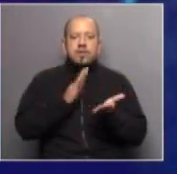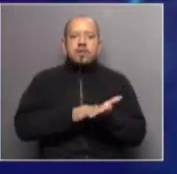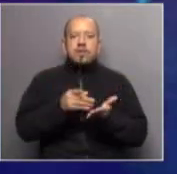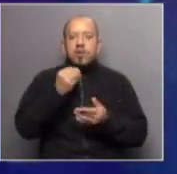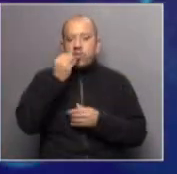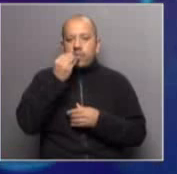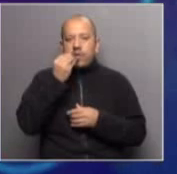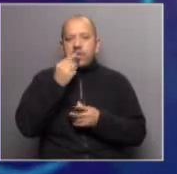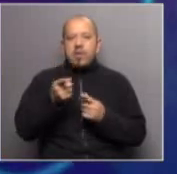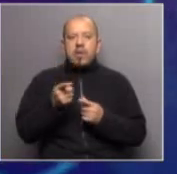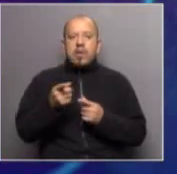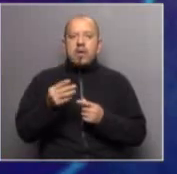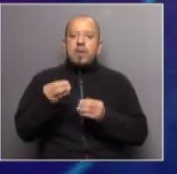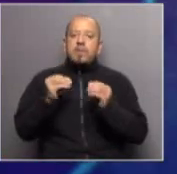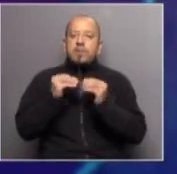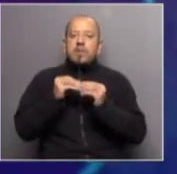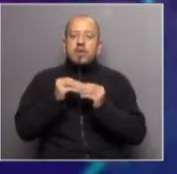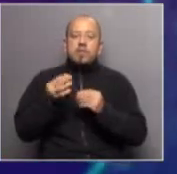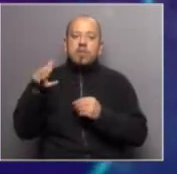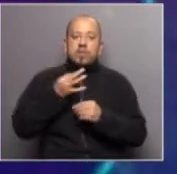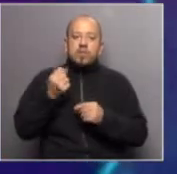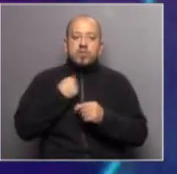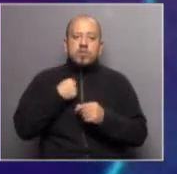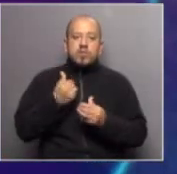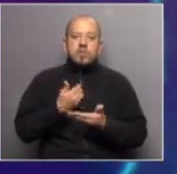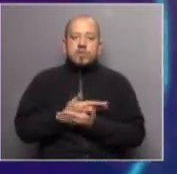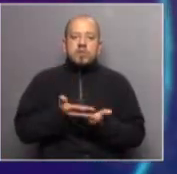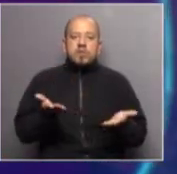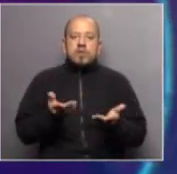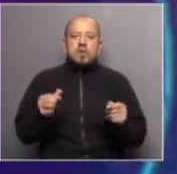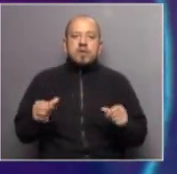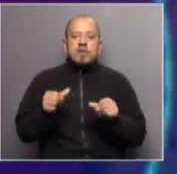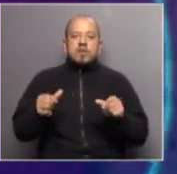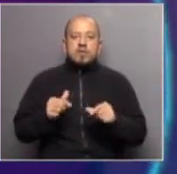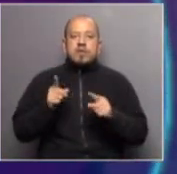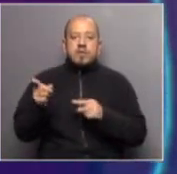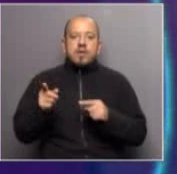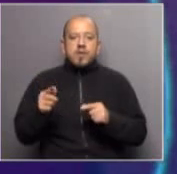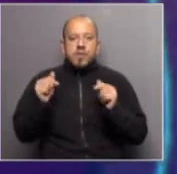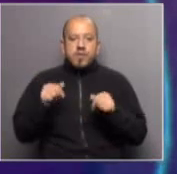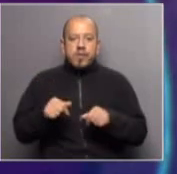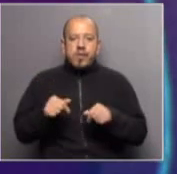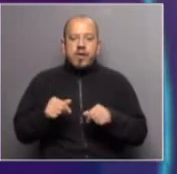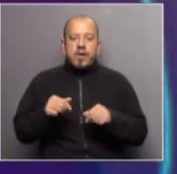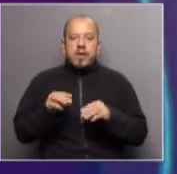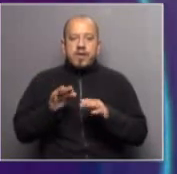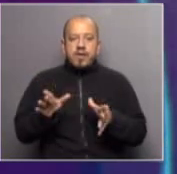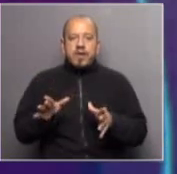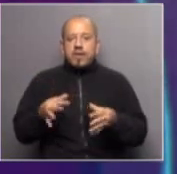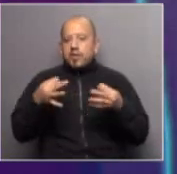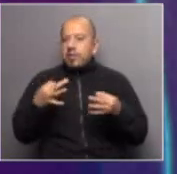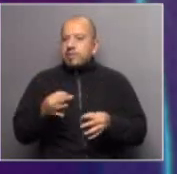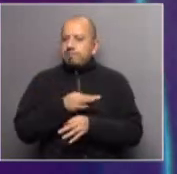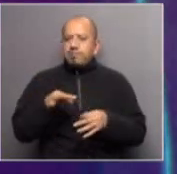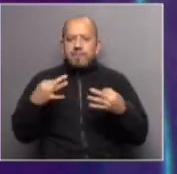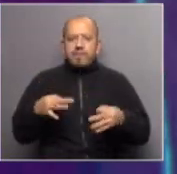mi compañero Jorge Temponi, cuando yo tengo que presentar un informe que hizo él, y me dijo, mira, Noelia, esto es un bocato di cardenale. Y es